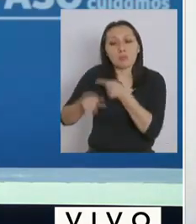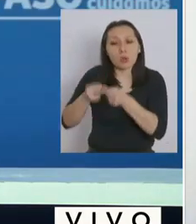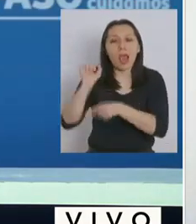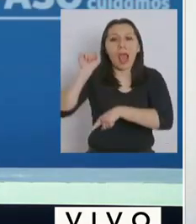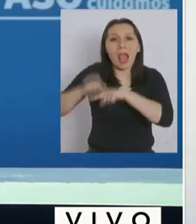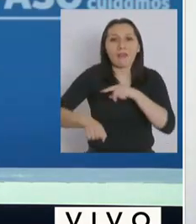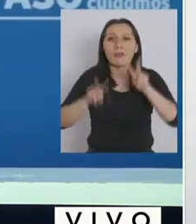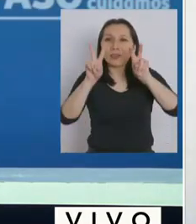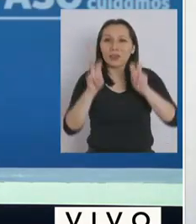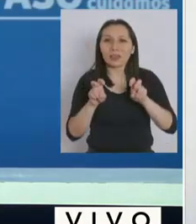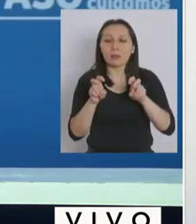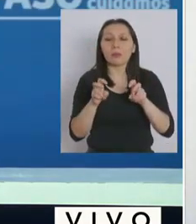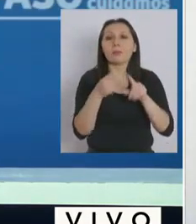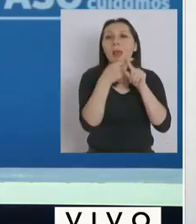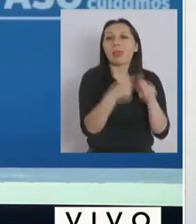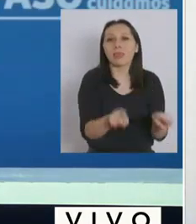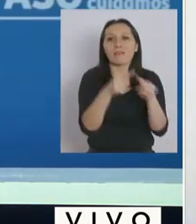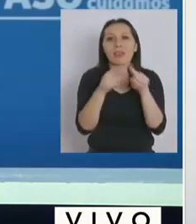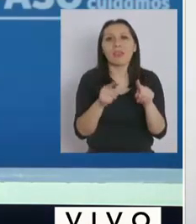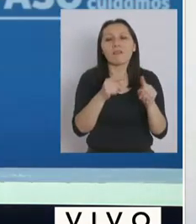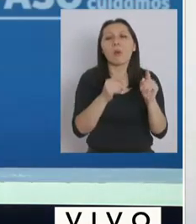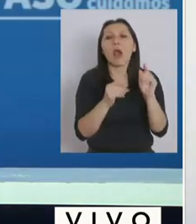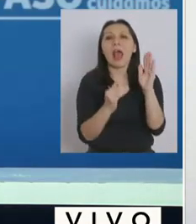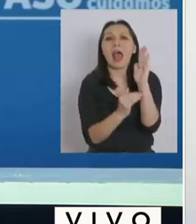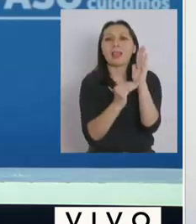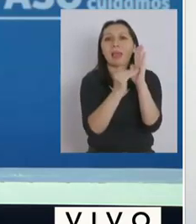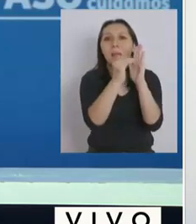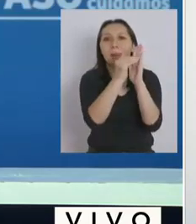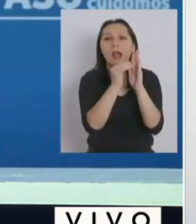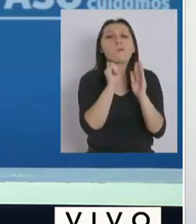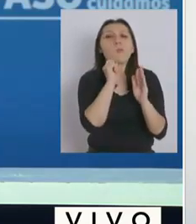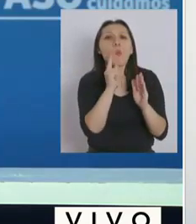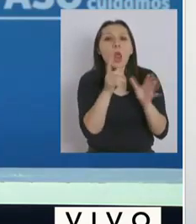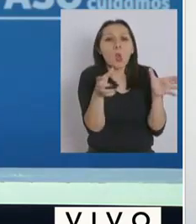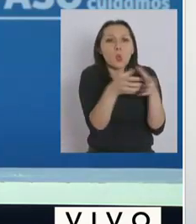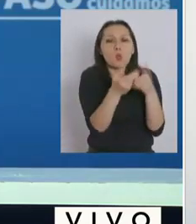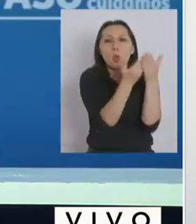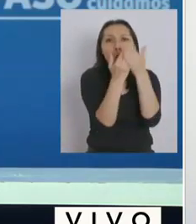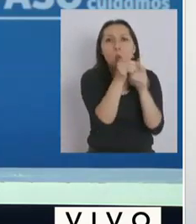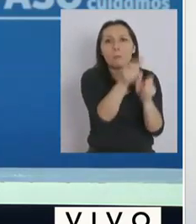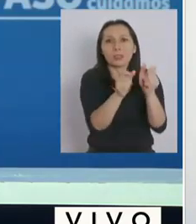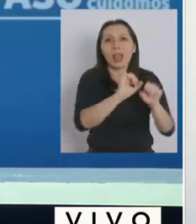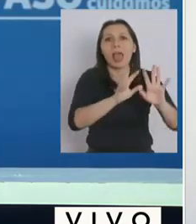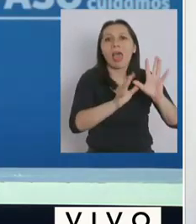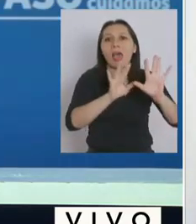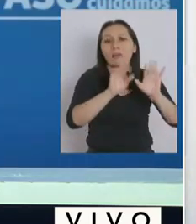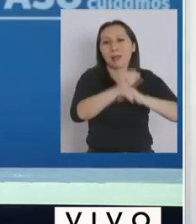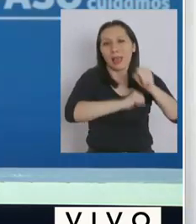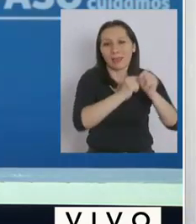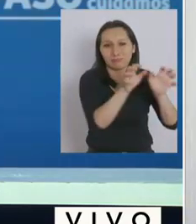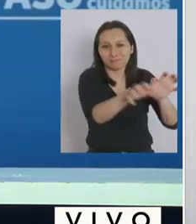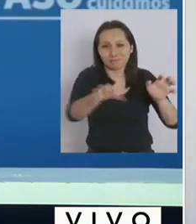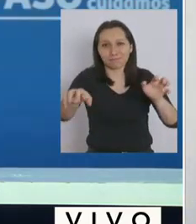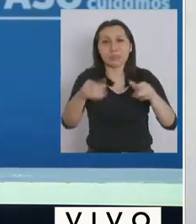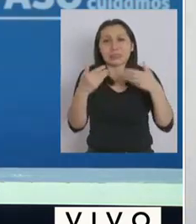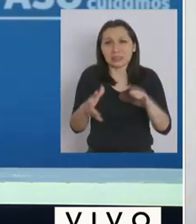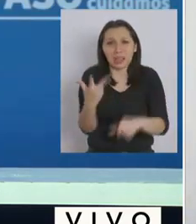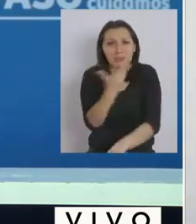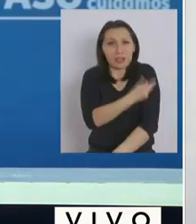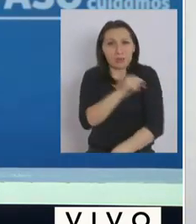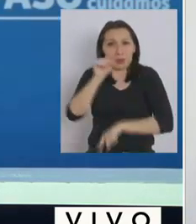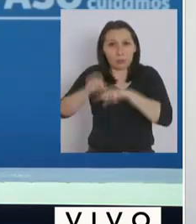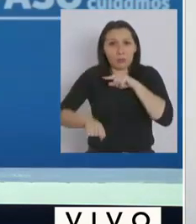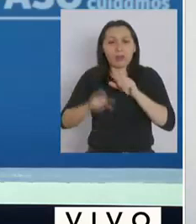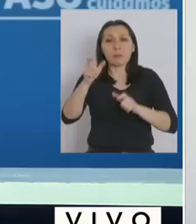en función de las distintas fases y en los grupos en que se fue estudiando la vacuna. Esta vacuna ha sido aprobada para